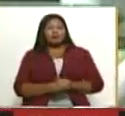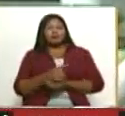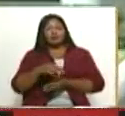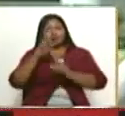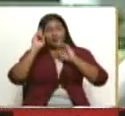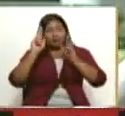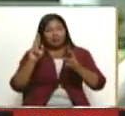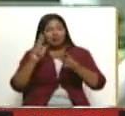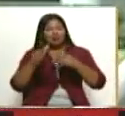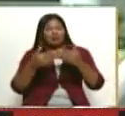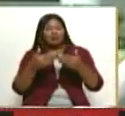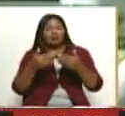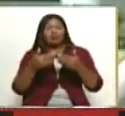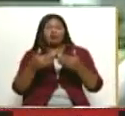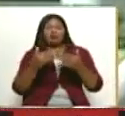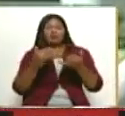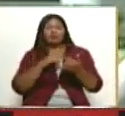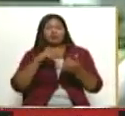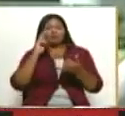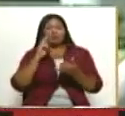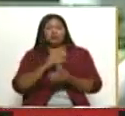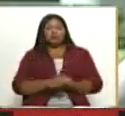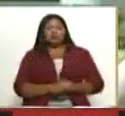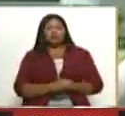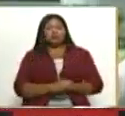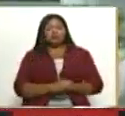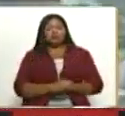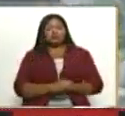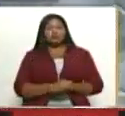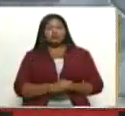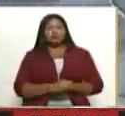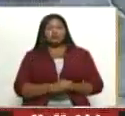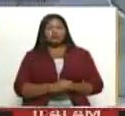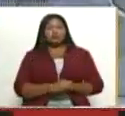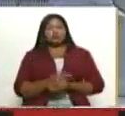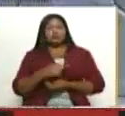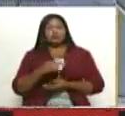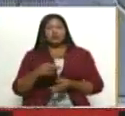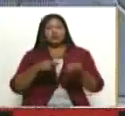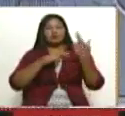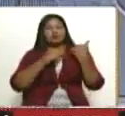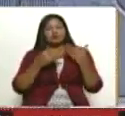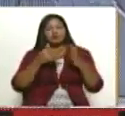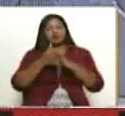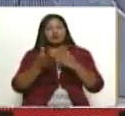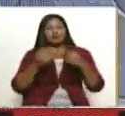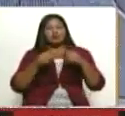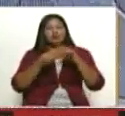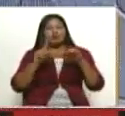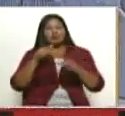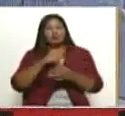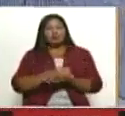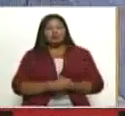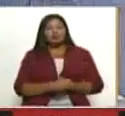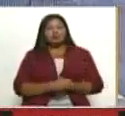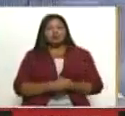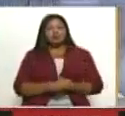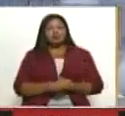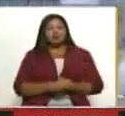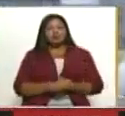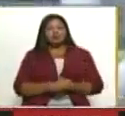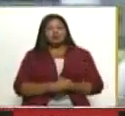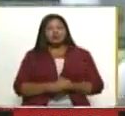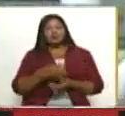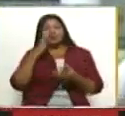el cese al fuego, serán en buena parte las encargadas de proteger la vida y garantizar la seguridad